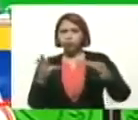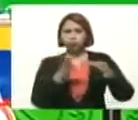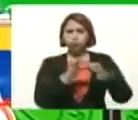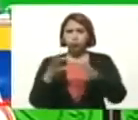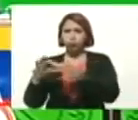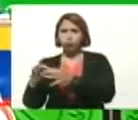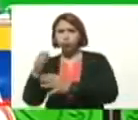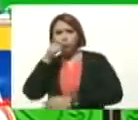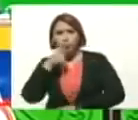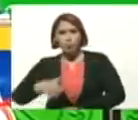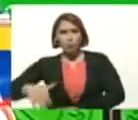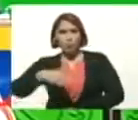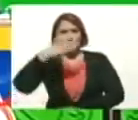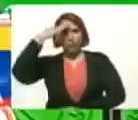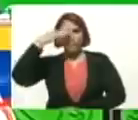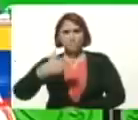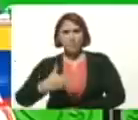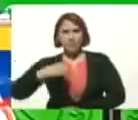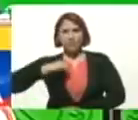cívico-militar-policial.